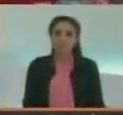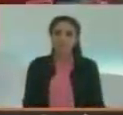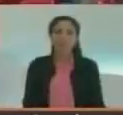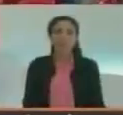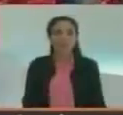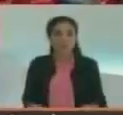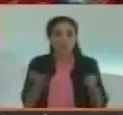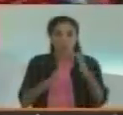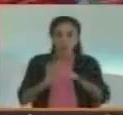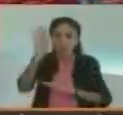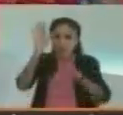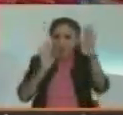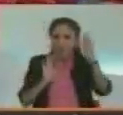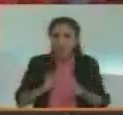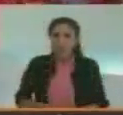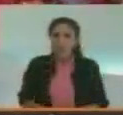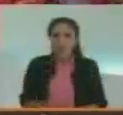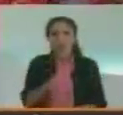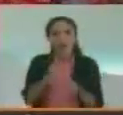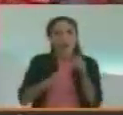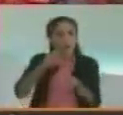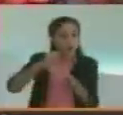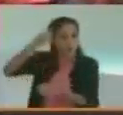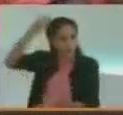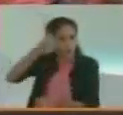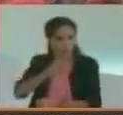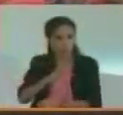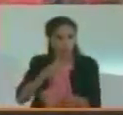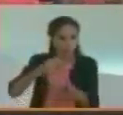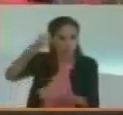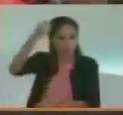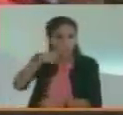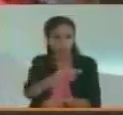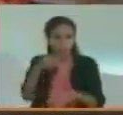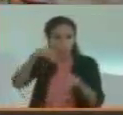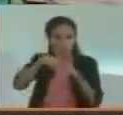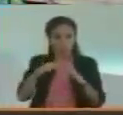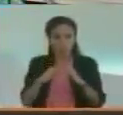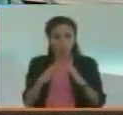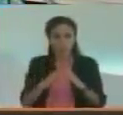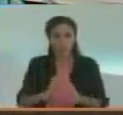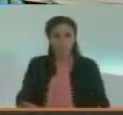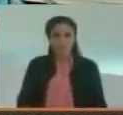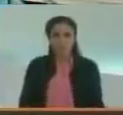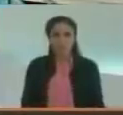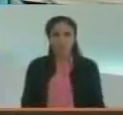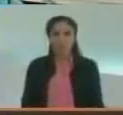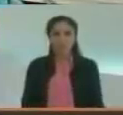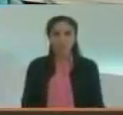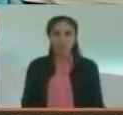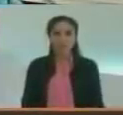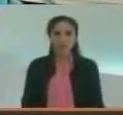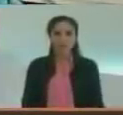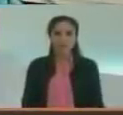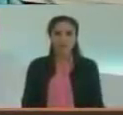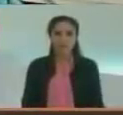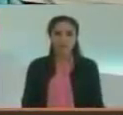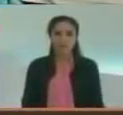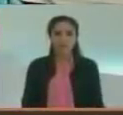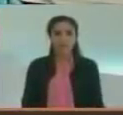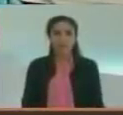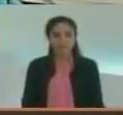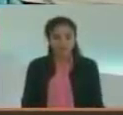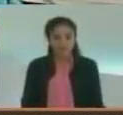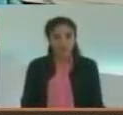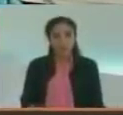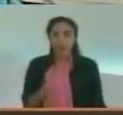Levanten la mano los que tienen paraguas en su casa. Levanten la mano los que tienen un paraguas